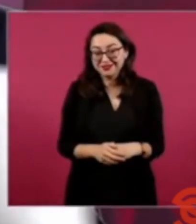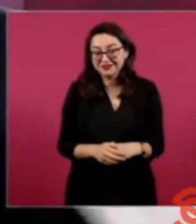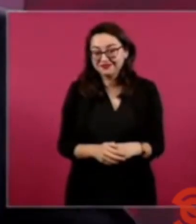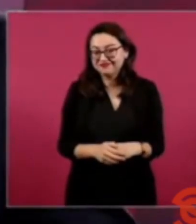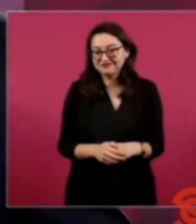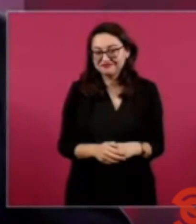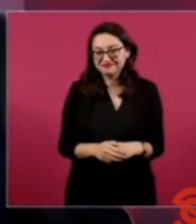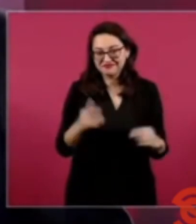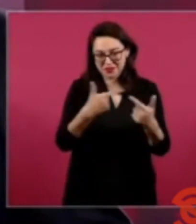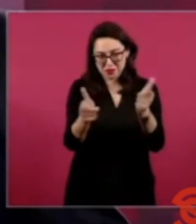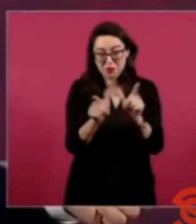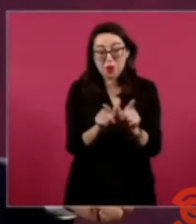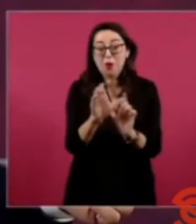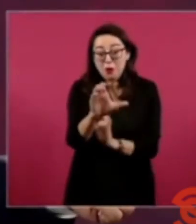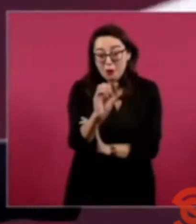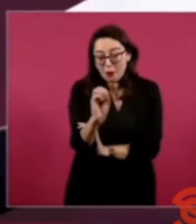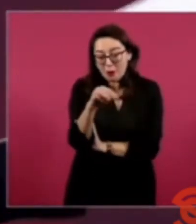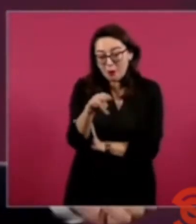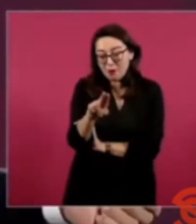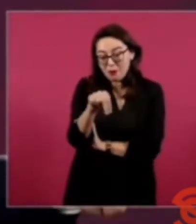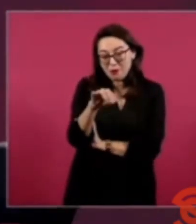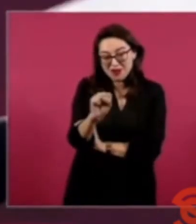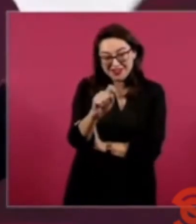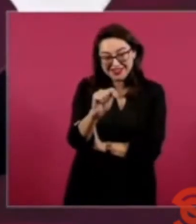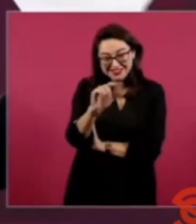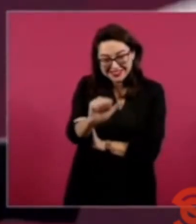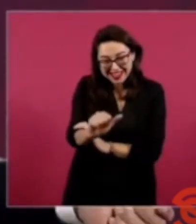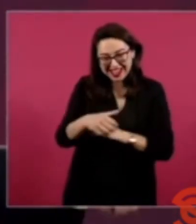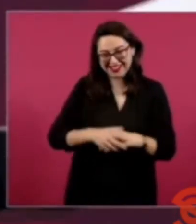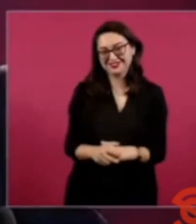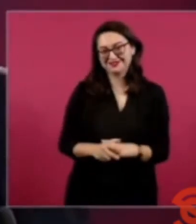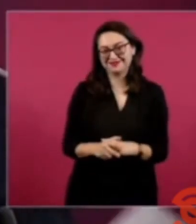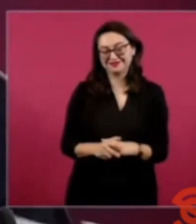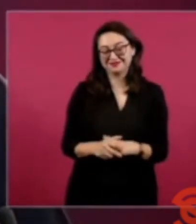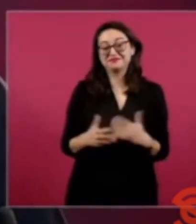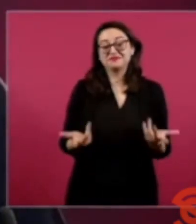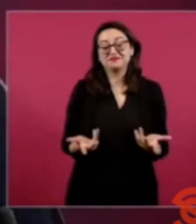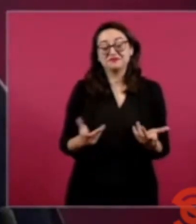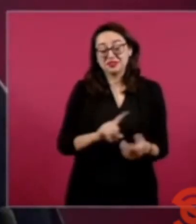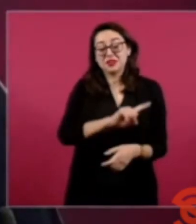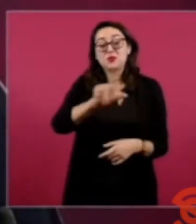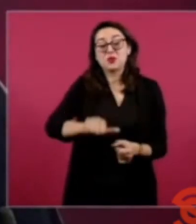No se sabe que el Partido Liberal